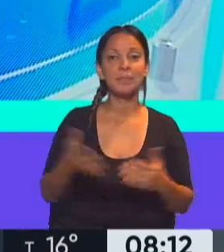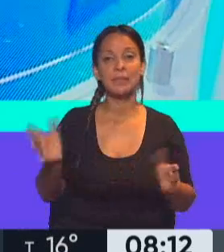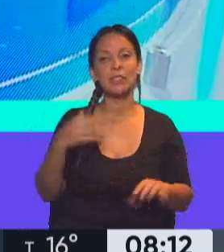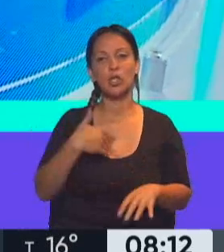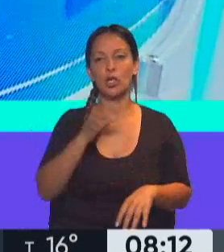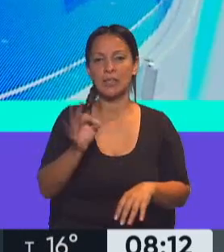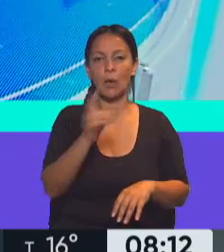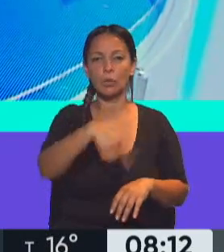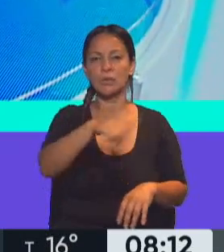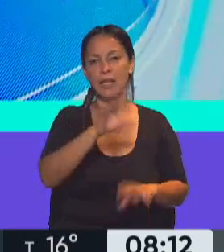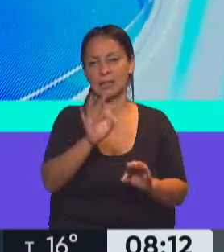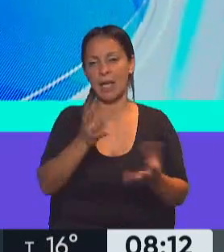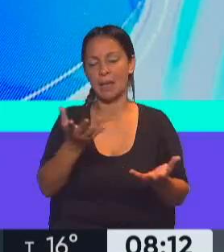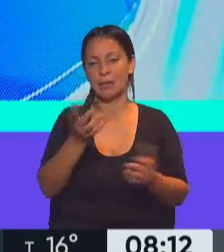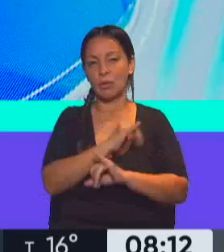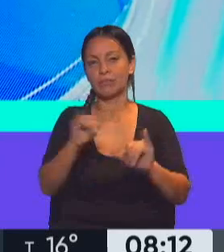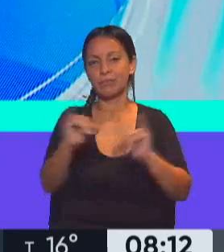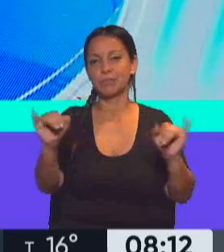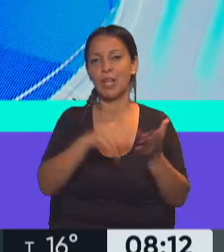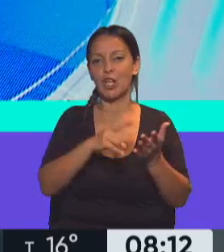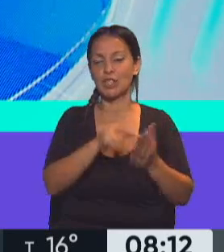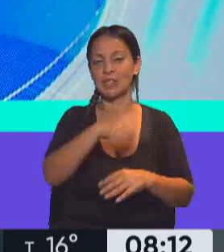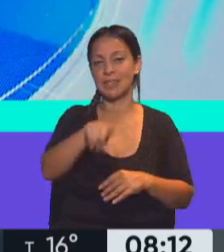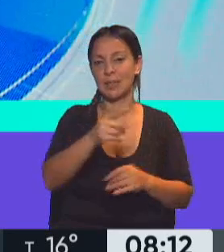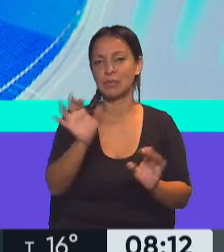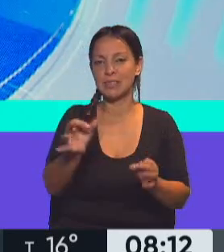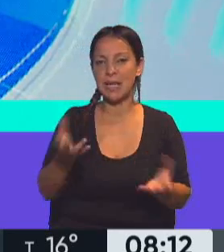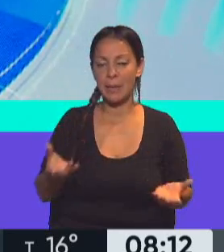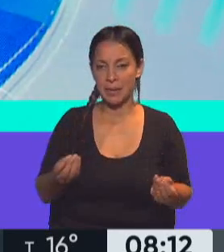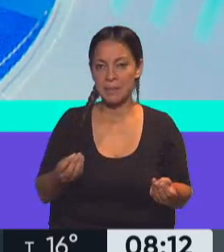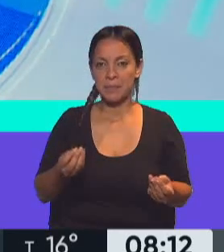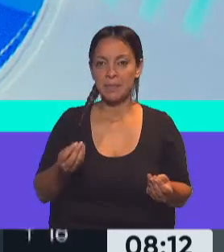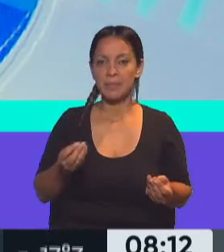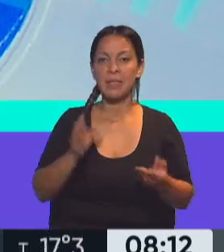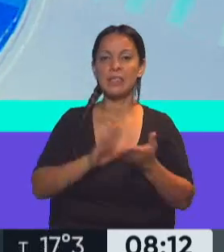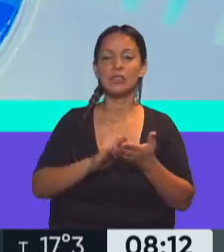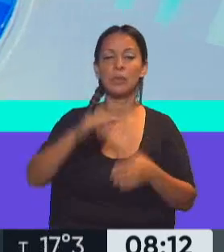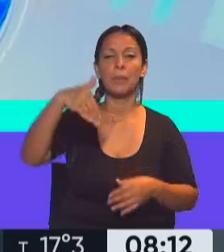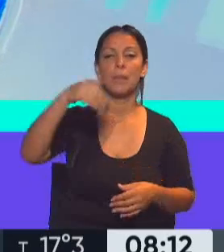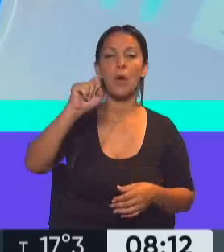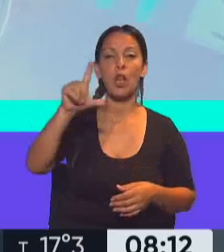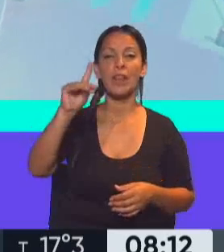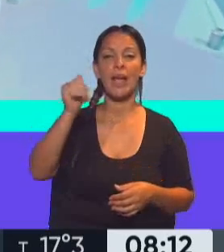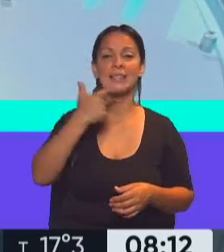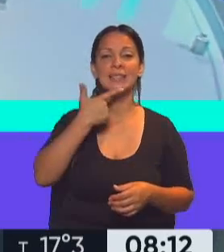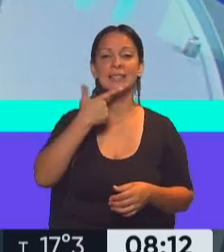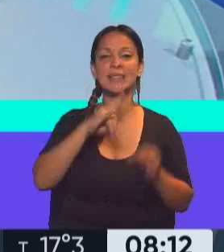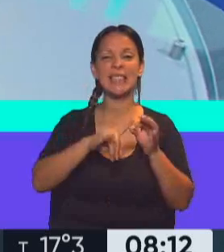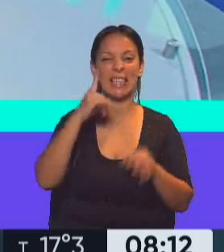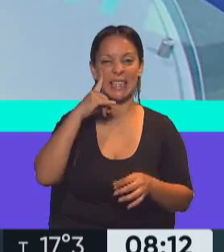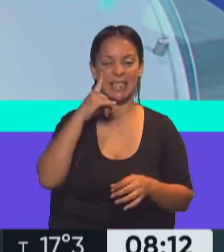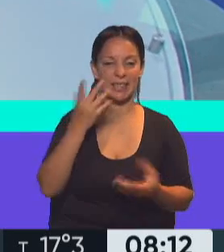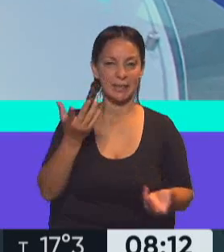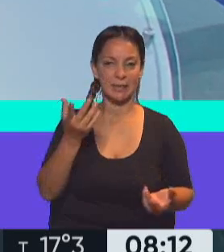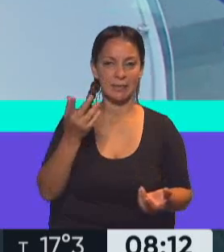saben con las noticias que a diario dan respecto de, hablábamos lo de Moldaski en off, digo, bueno, situaciones claro, y escenarios que se